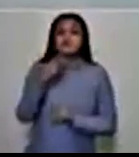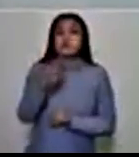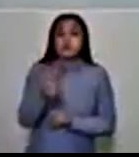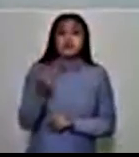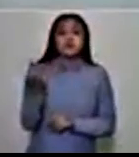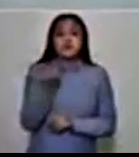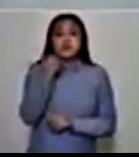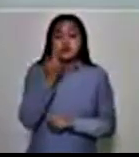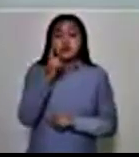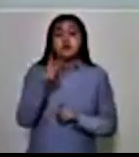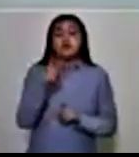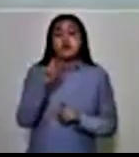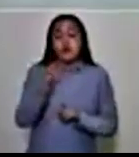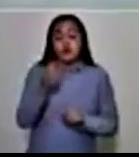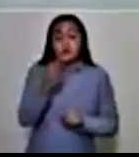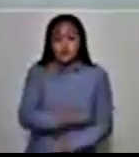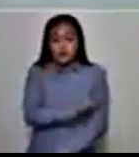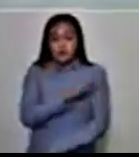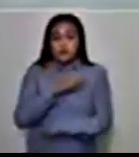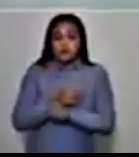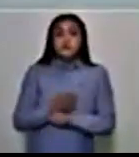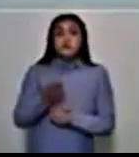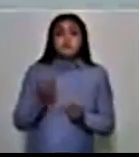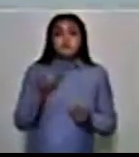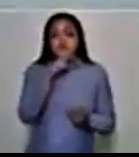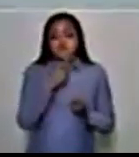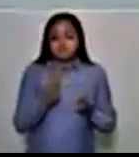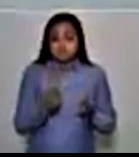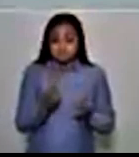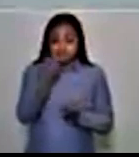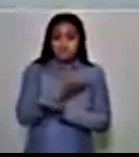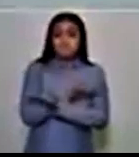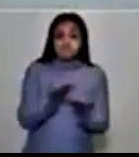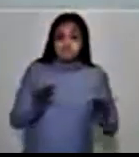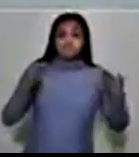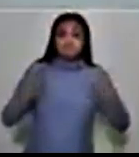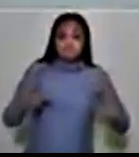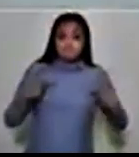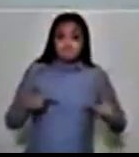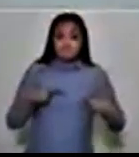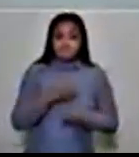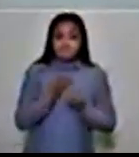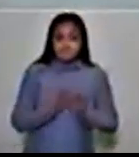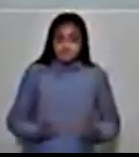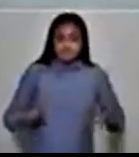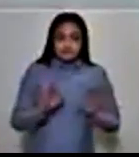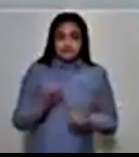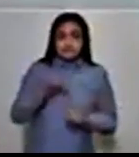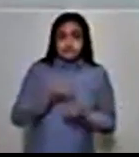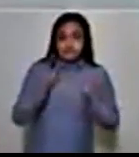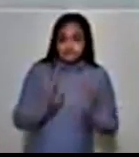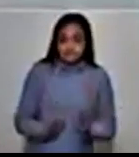que requieran el refuerzo, y esto agilizará de una manera muy importante la